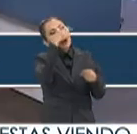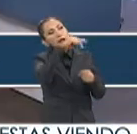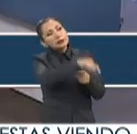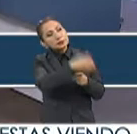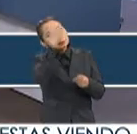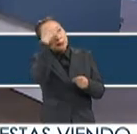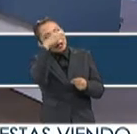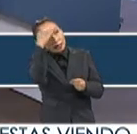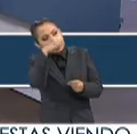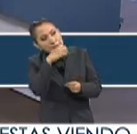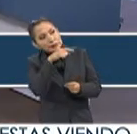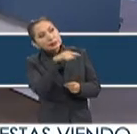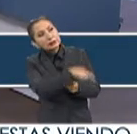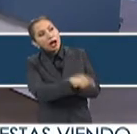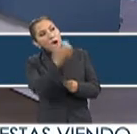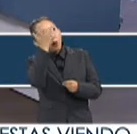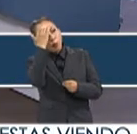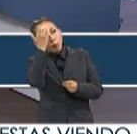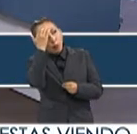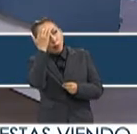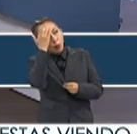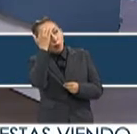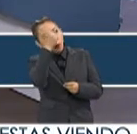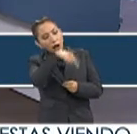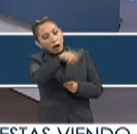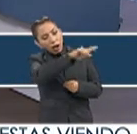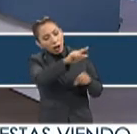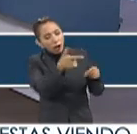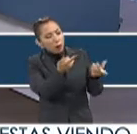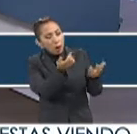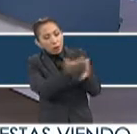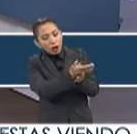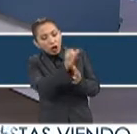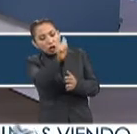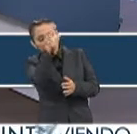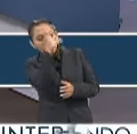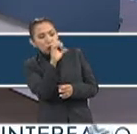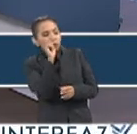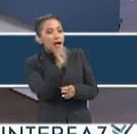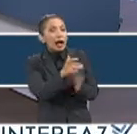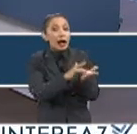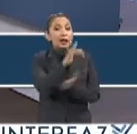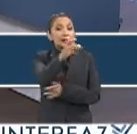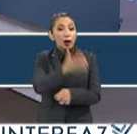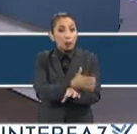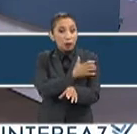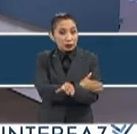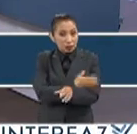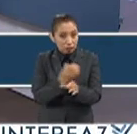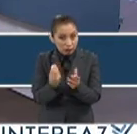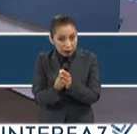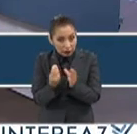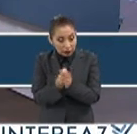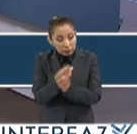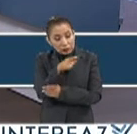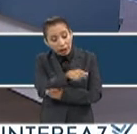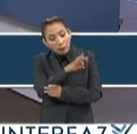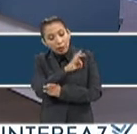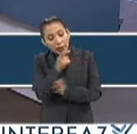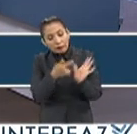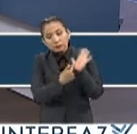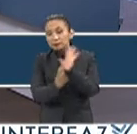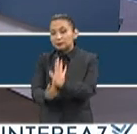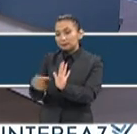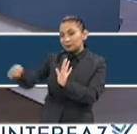poder tener de conocer una pequeña parte de otras culturas gracias a mis compañeros de clase y poder